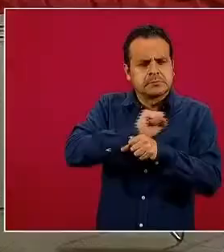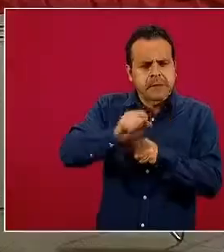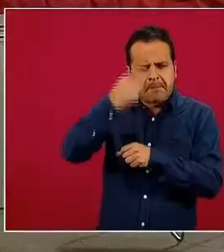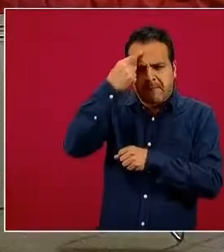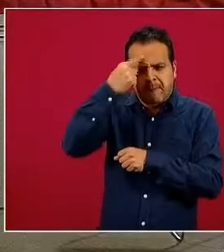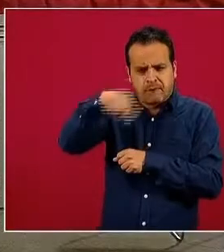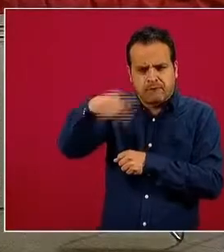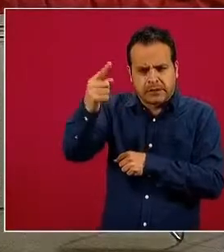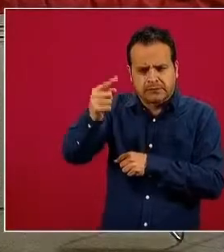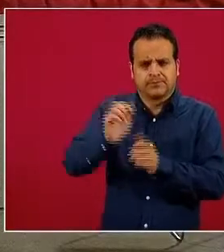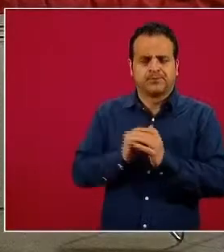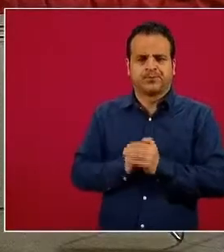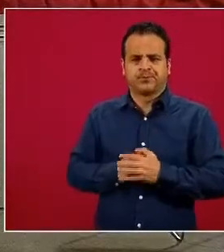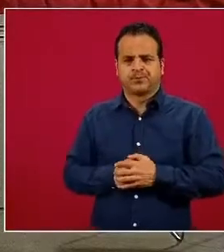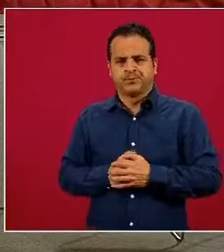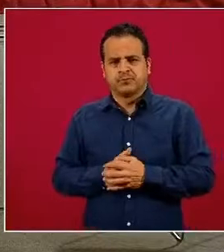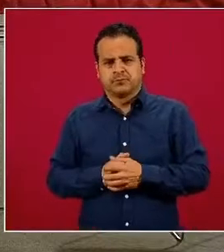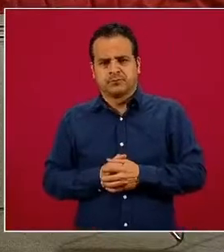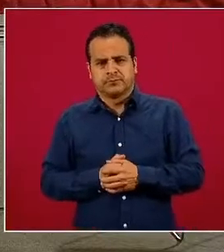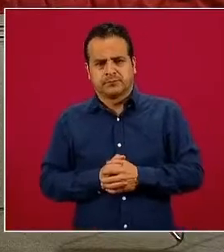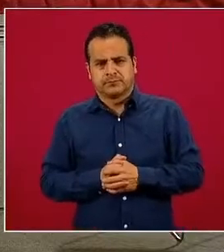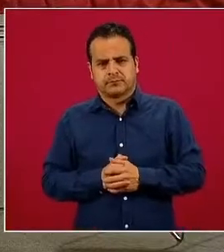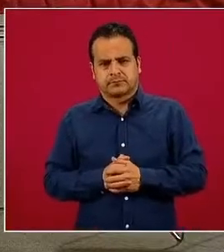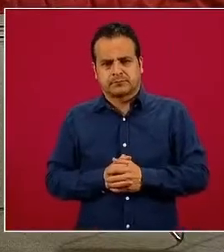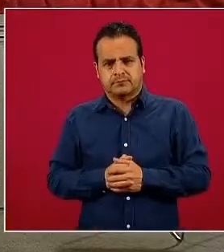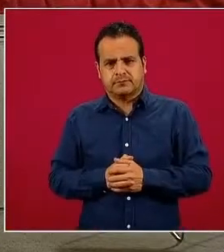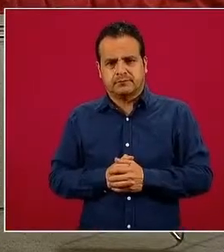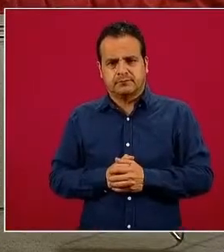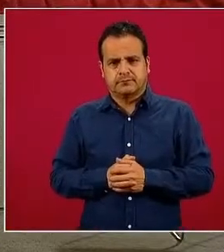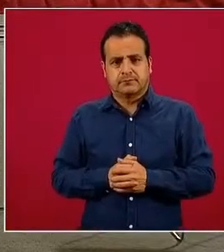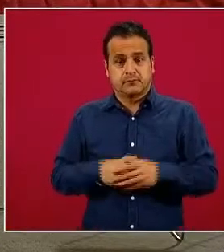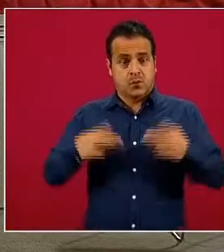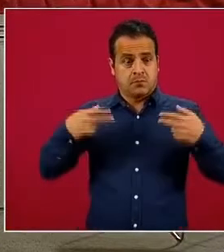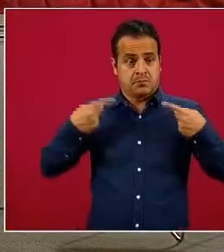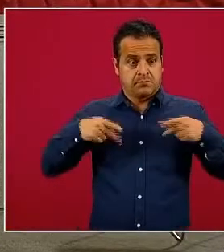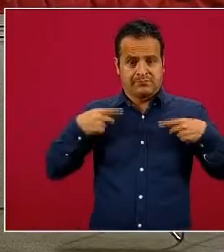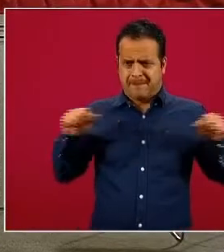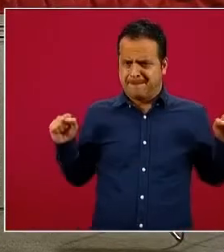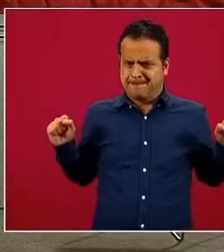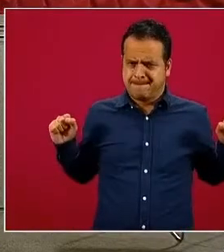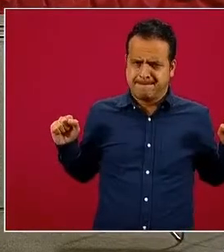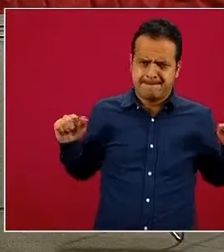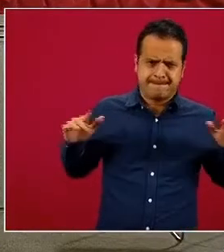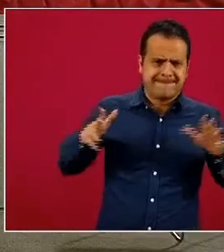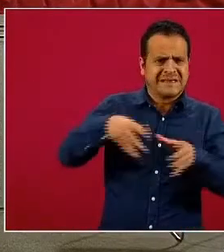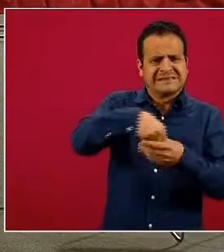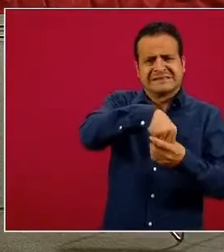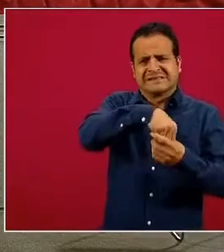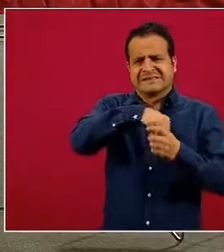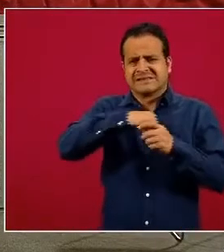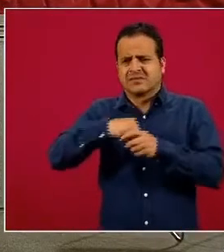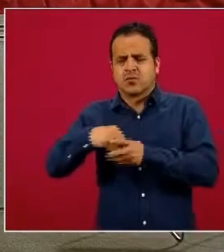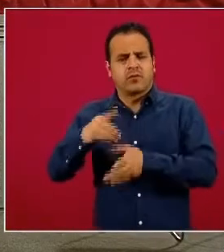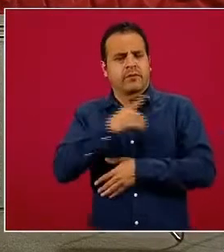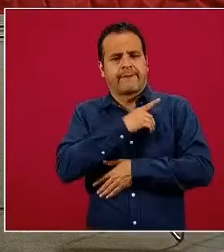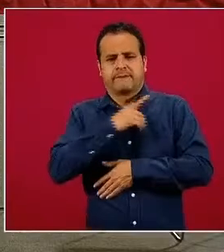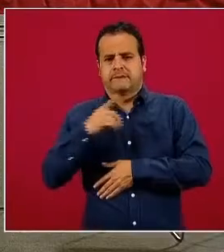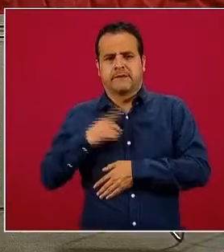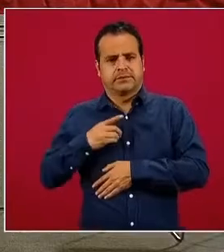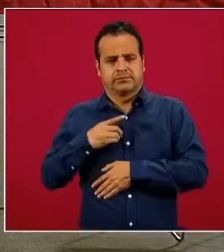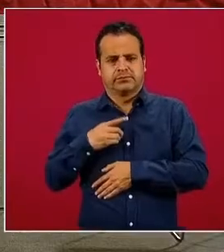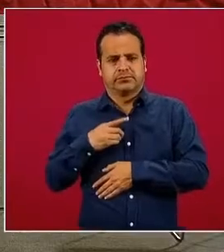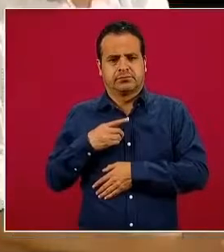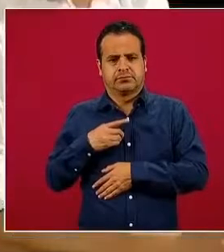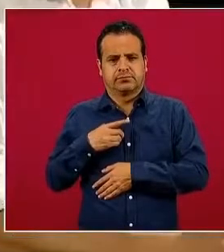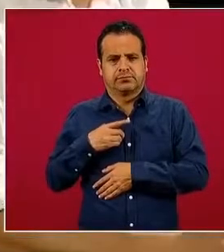que mencionan que no puede haber aglomeración de muchas personas, obviamente, y que, más bien, el tiempo que